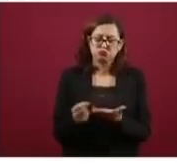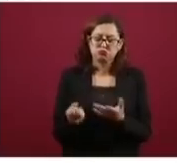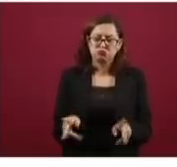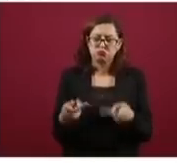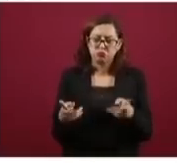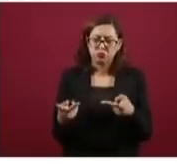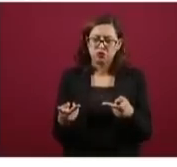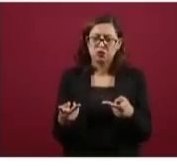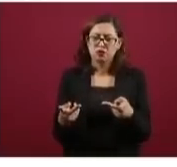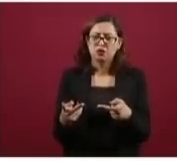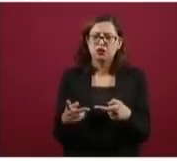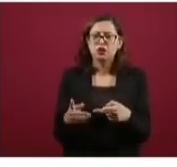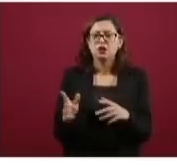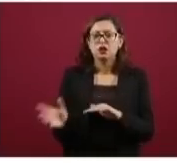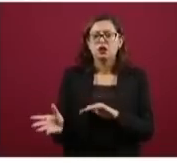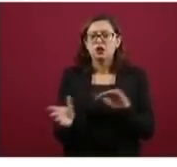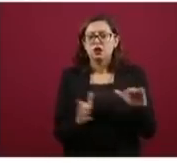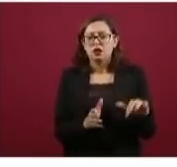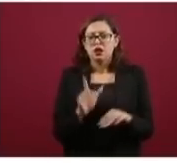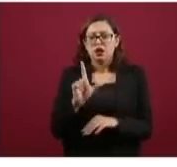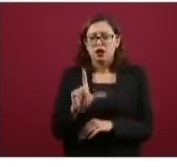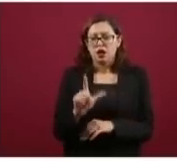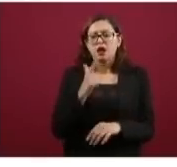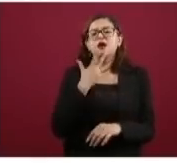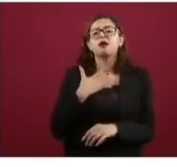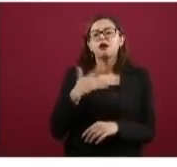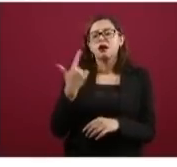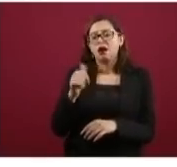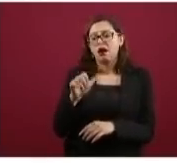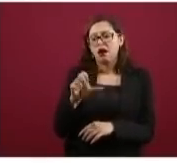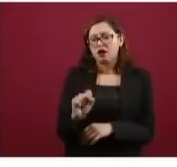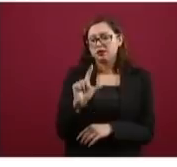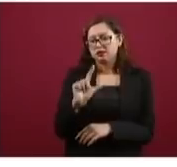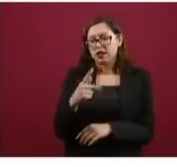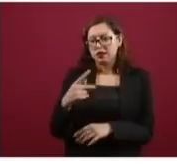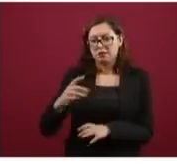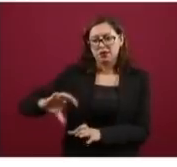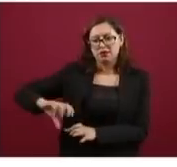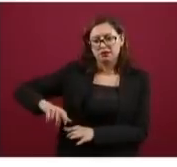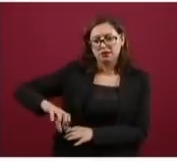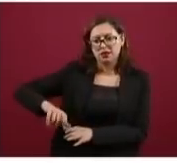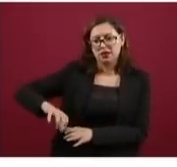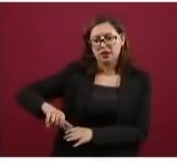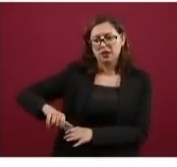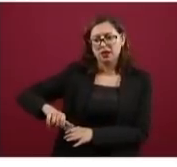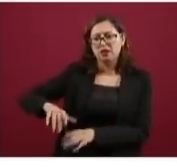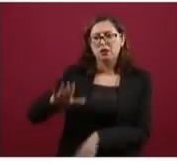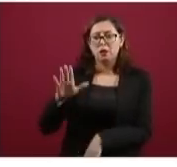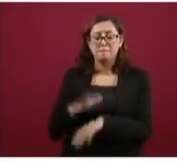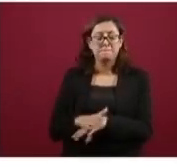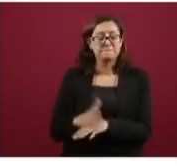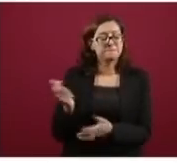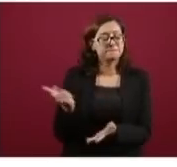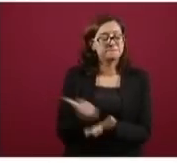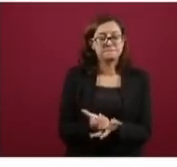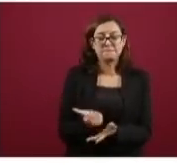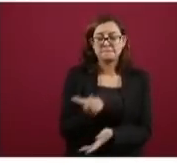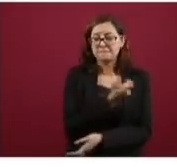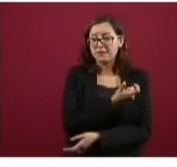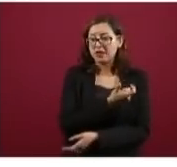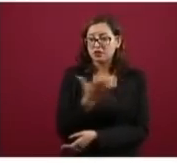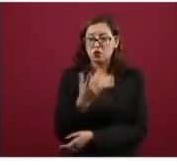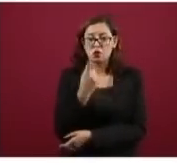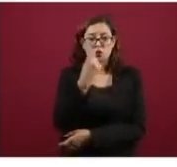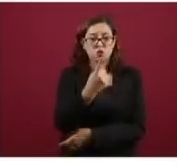del del gas lp en cilindros tenemos el margen más alto bastante mandado de 10